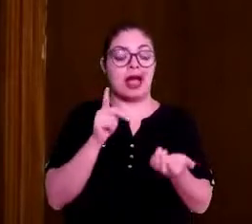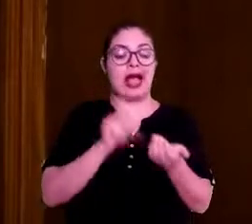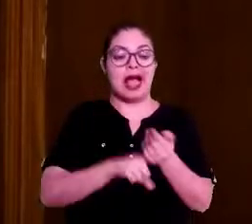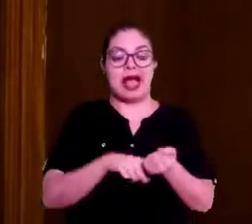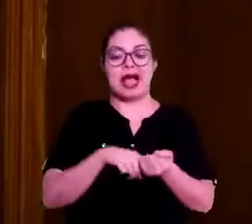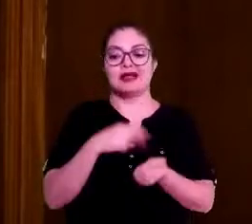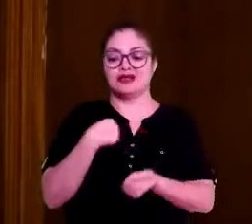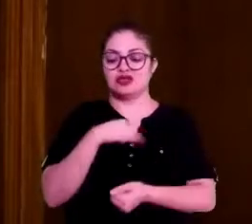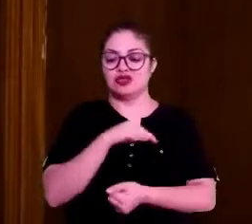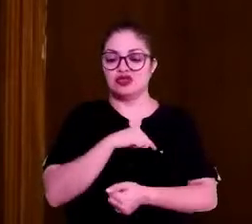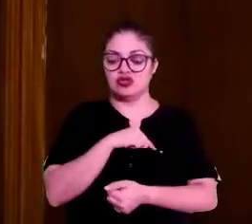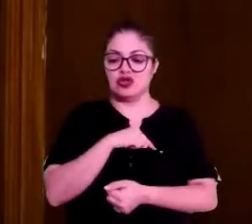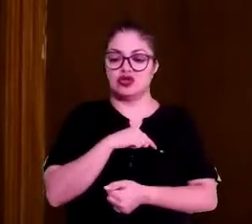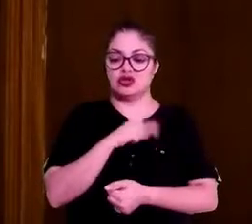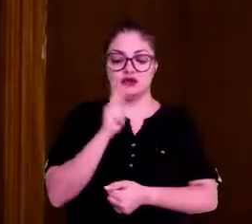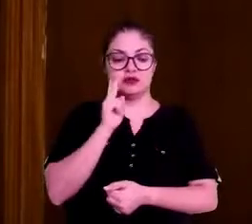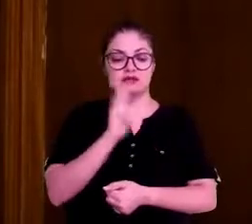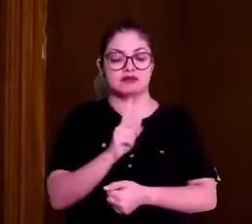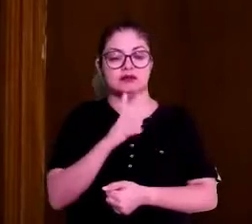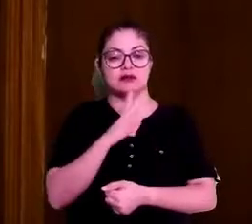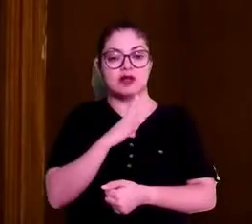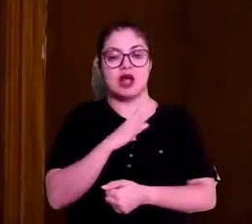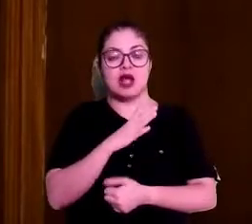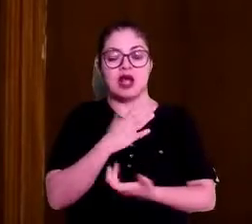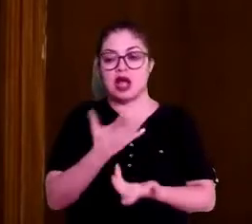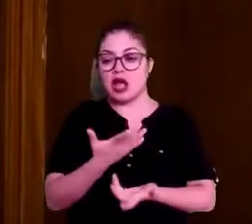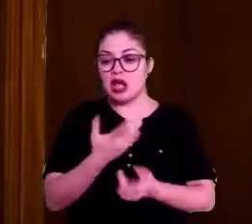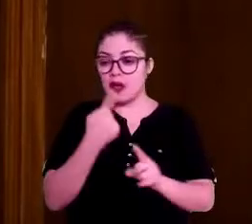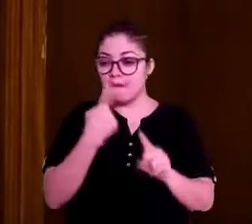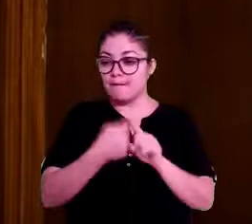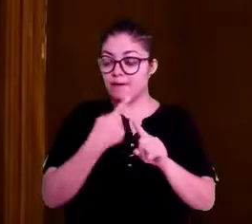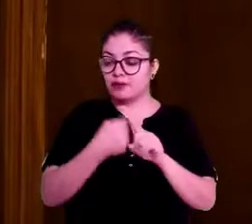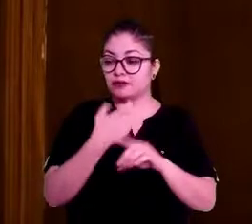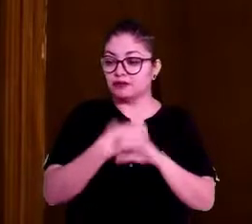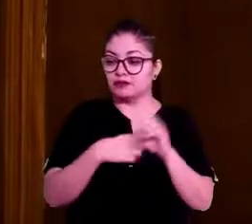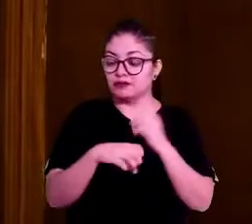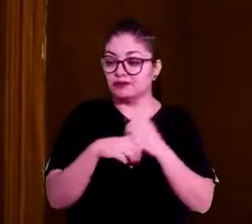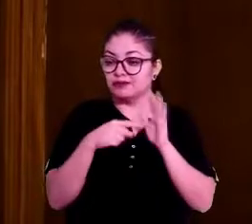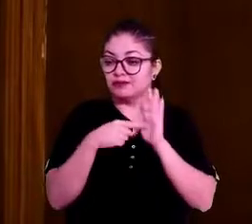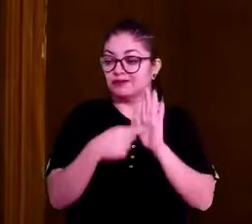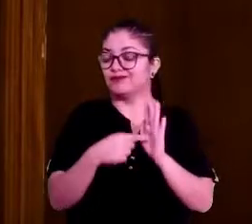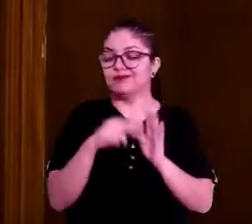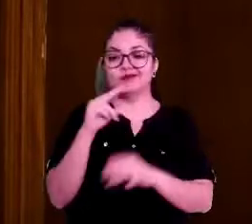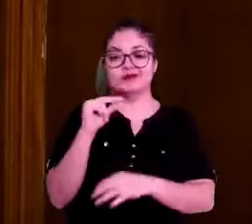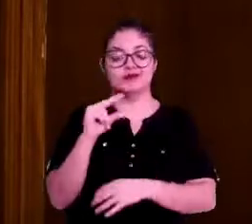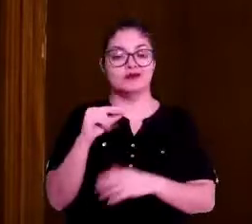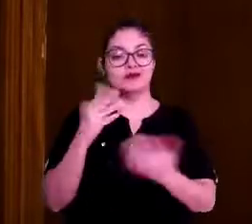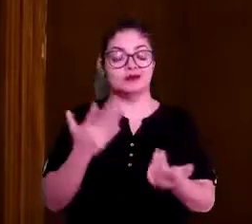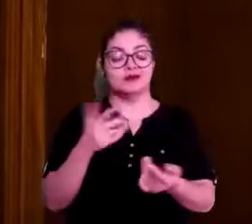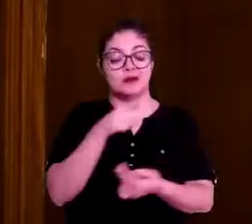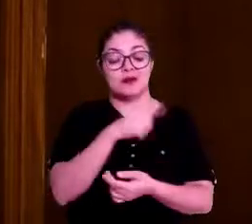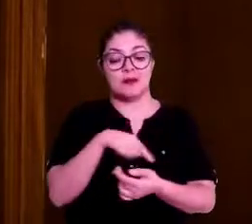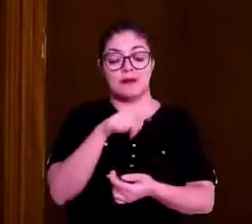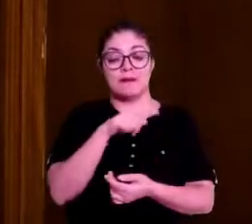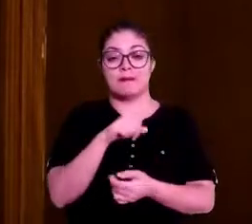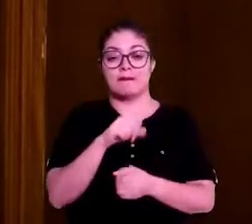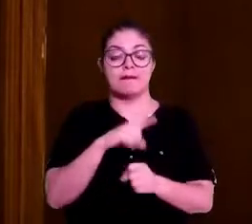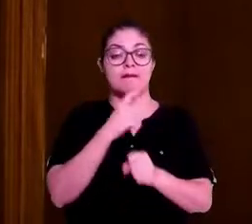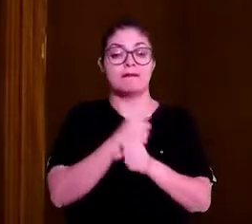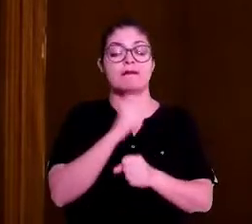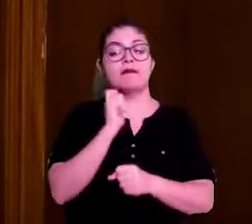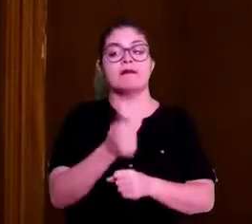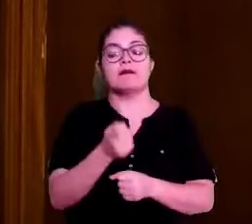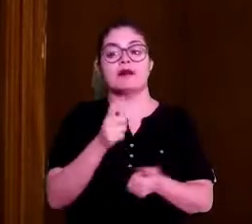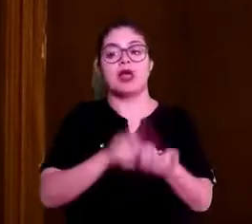hemos demostrado que obtuvieron resultados desfavorables en la mayor medida por el acumulo